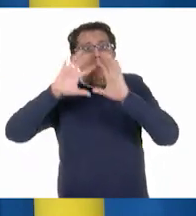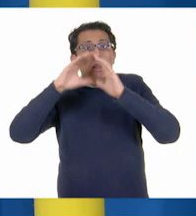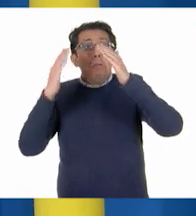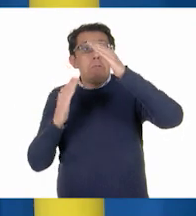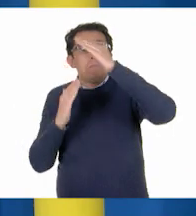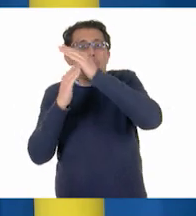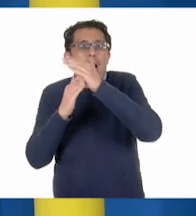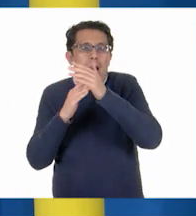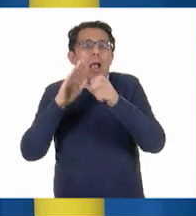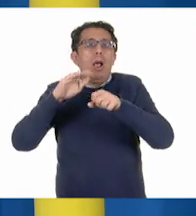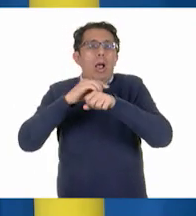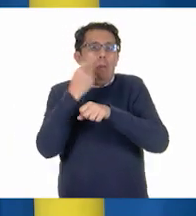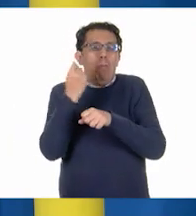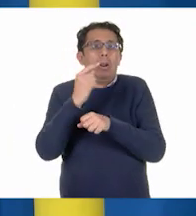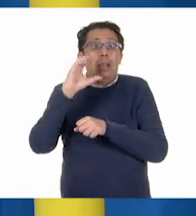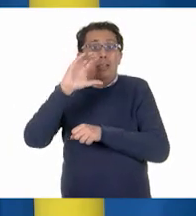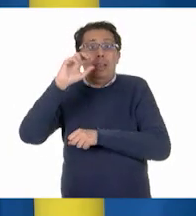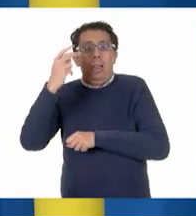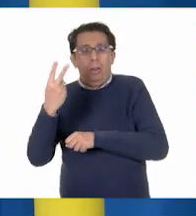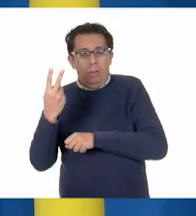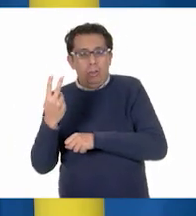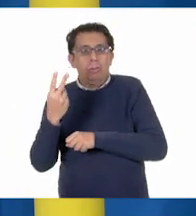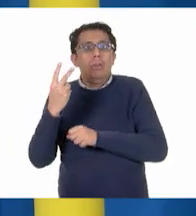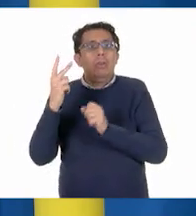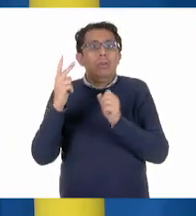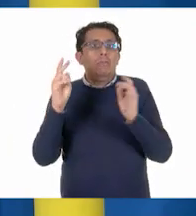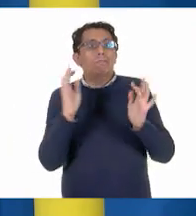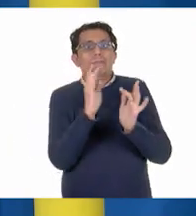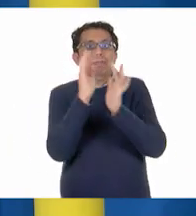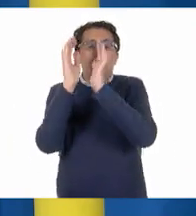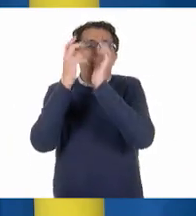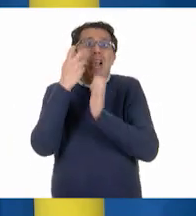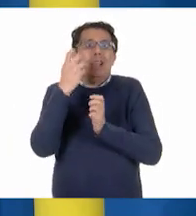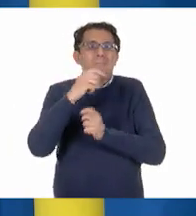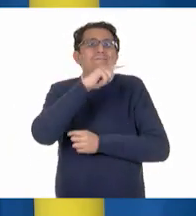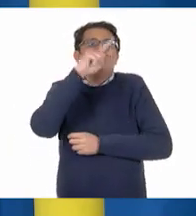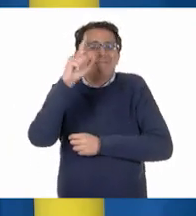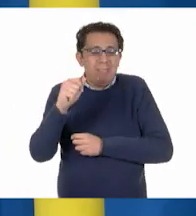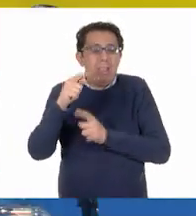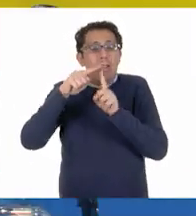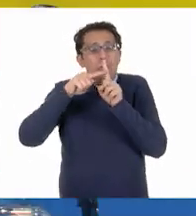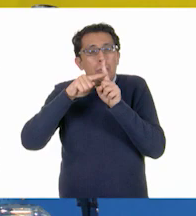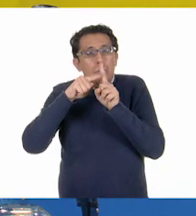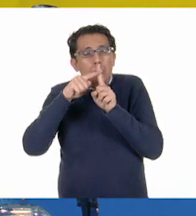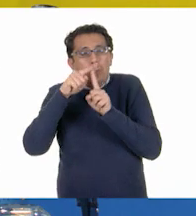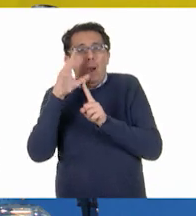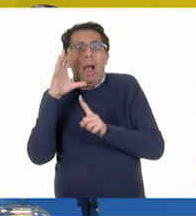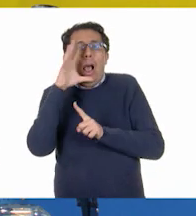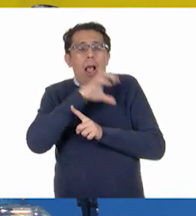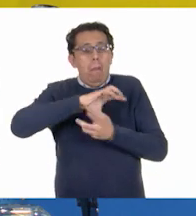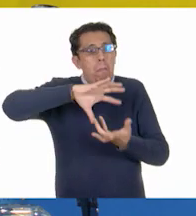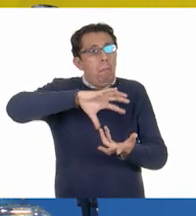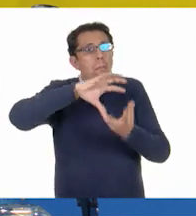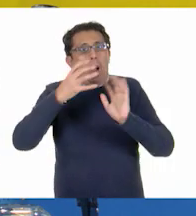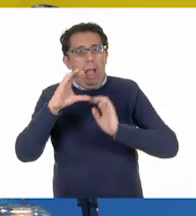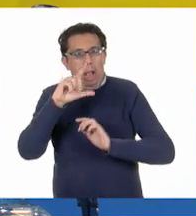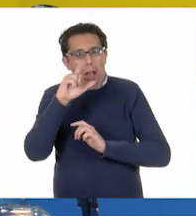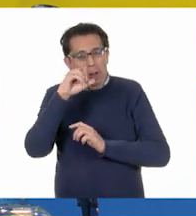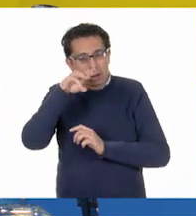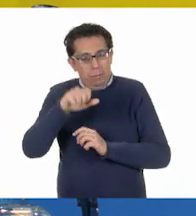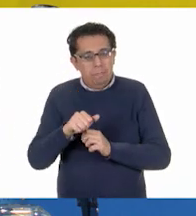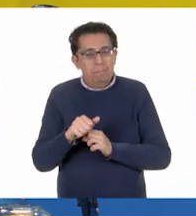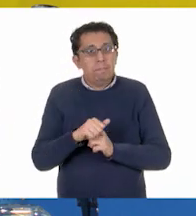que contribuyen a que la temperatura del planeta se eleve, generando el cambio climático. También recordamos cuáles